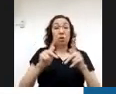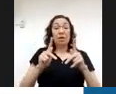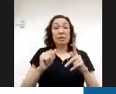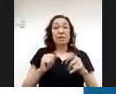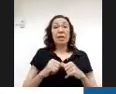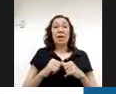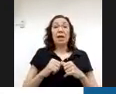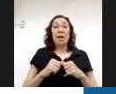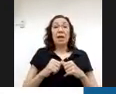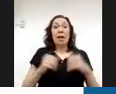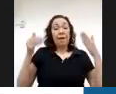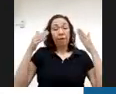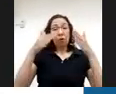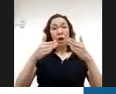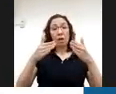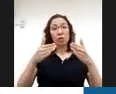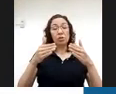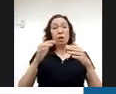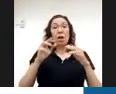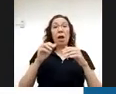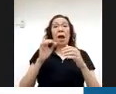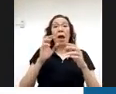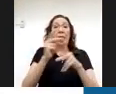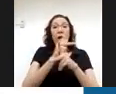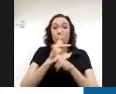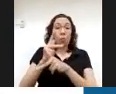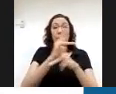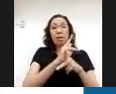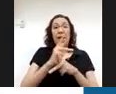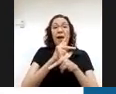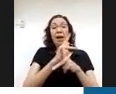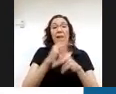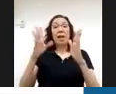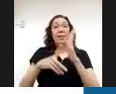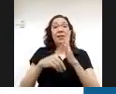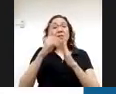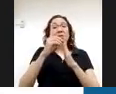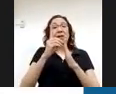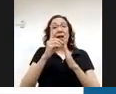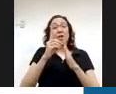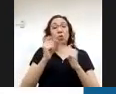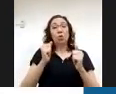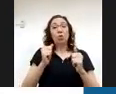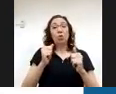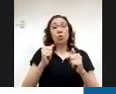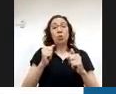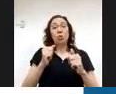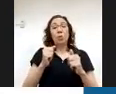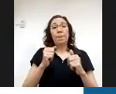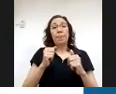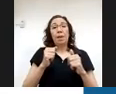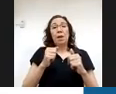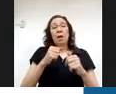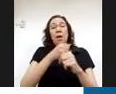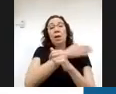dedicadas al vigilar el desarrollo clínico, el desarrollo